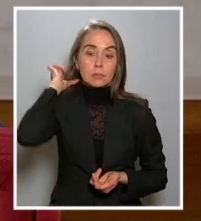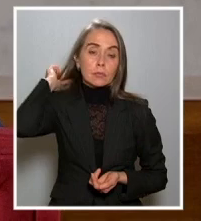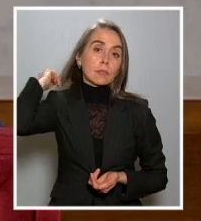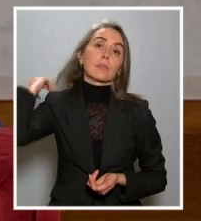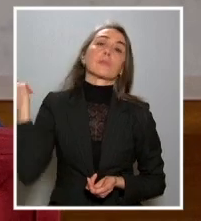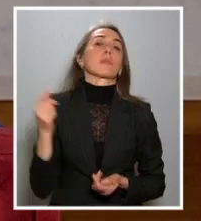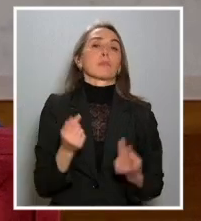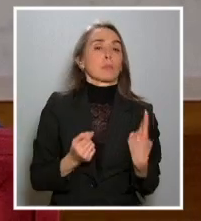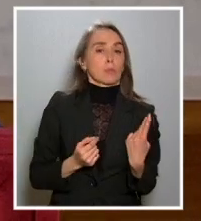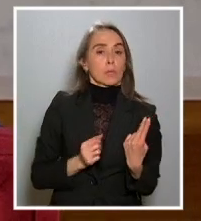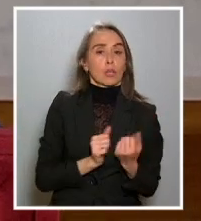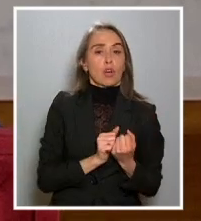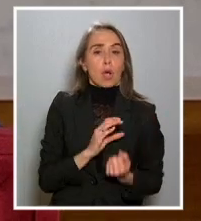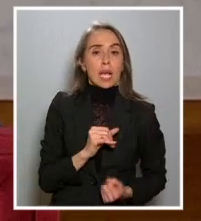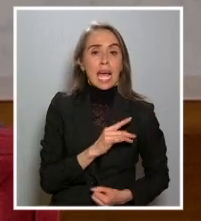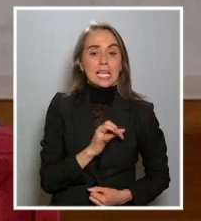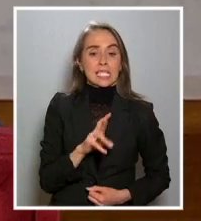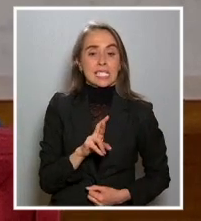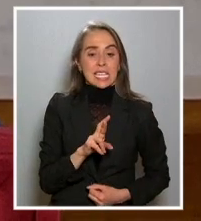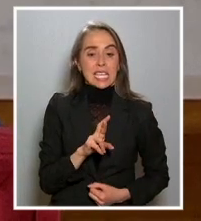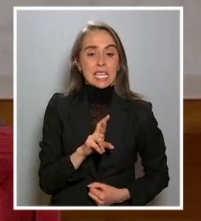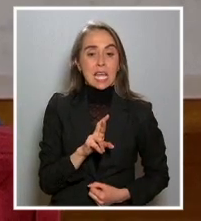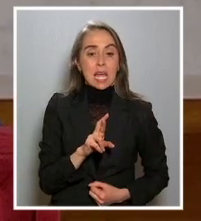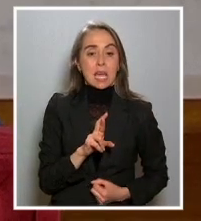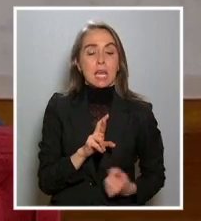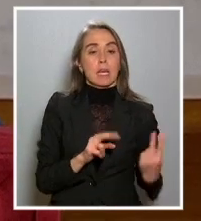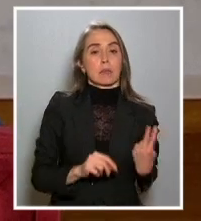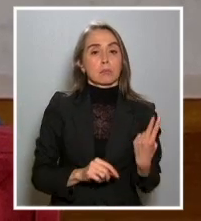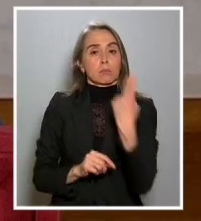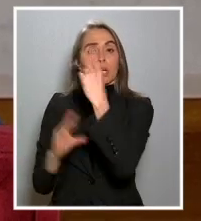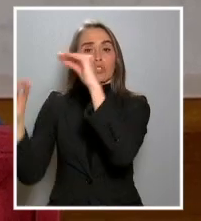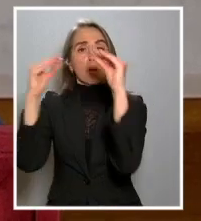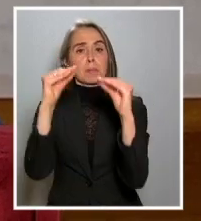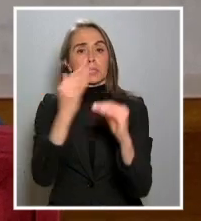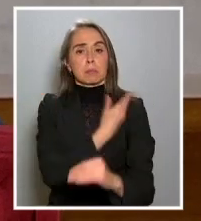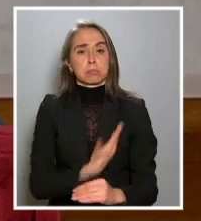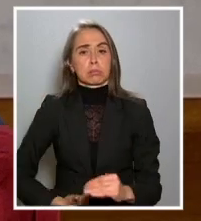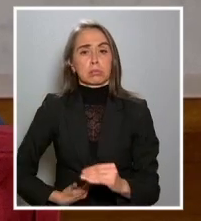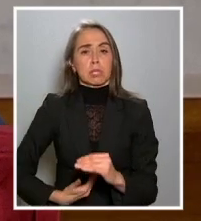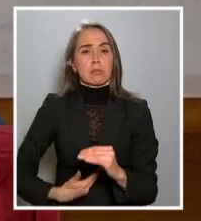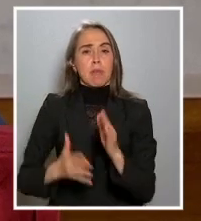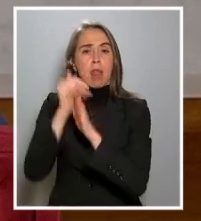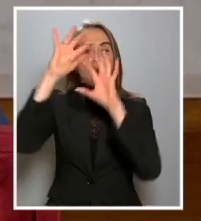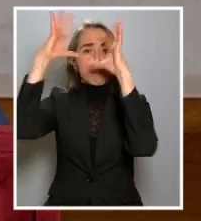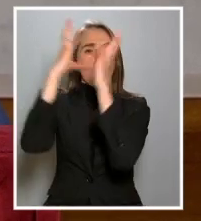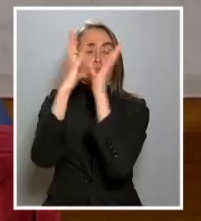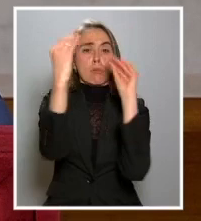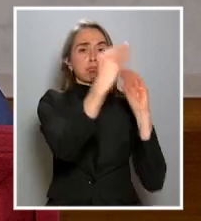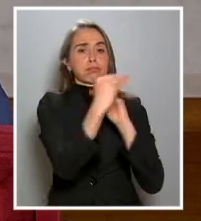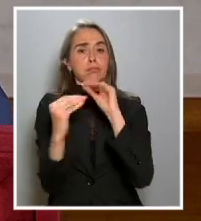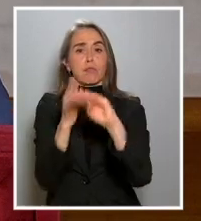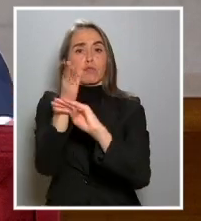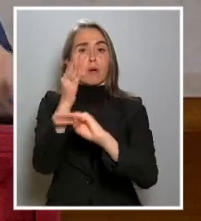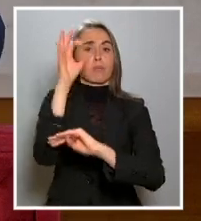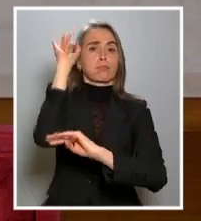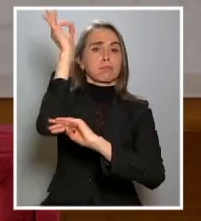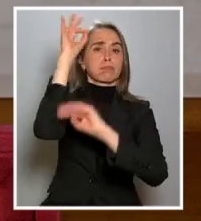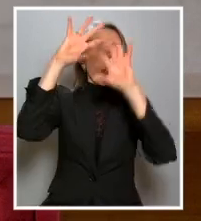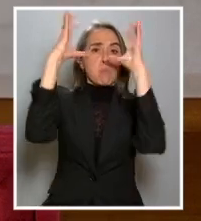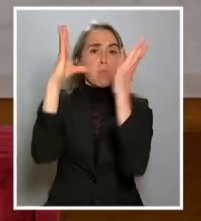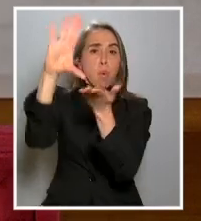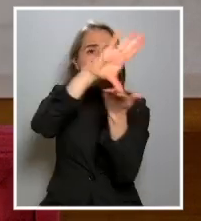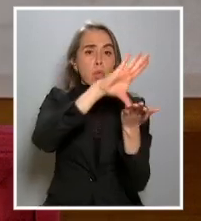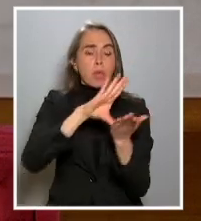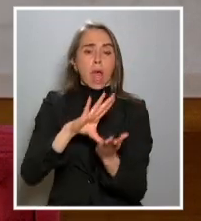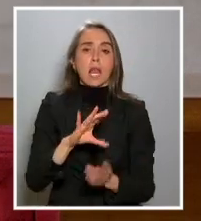el canciller a conversar con los principales líderes mundiales y hemos participado en foros globales, poniendo